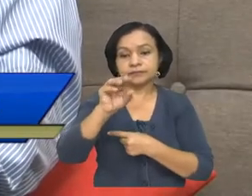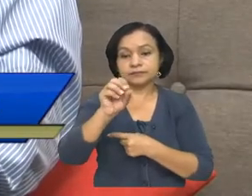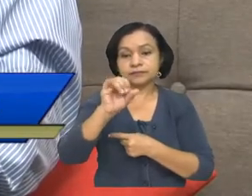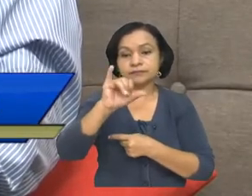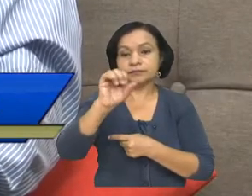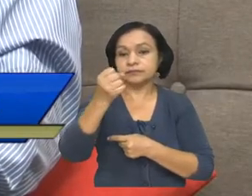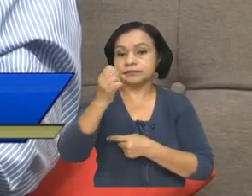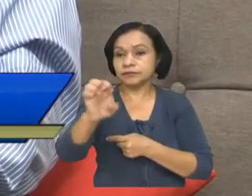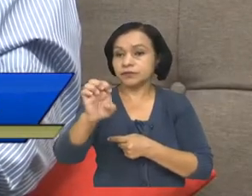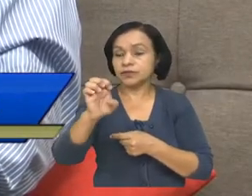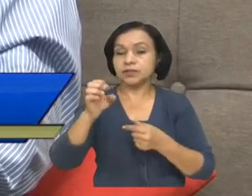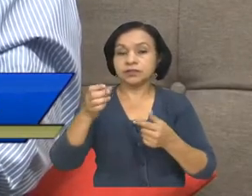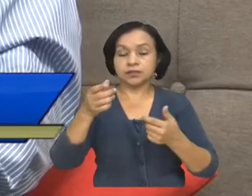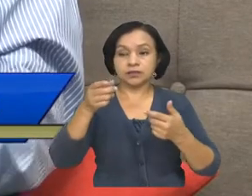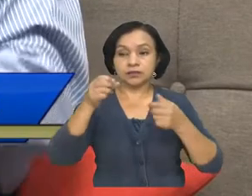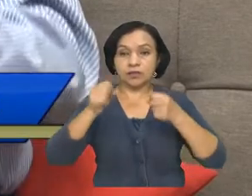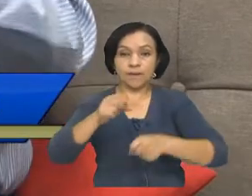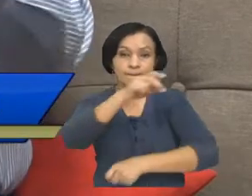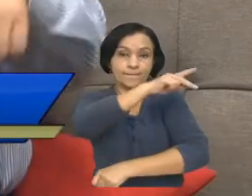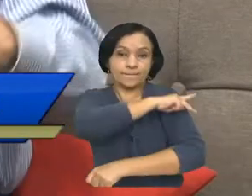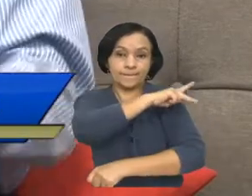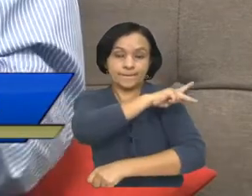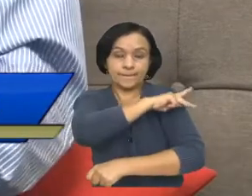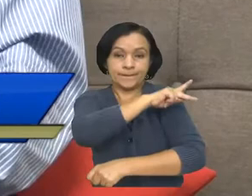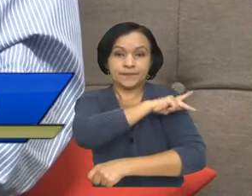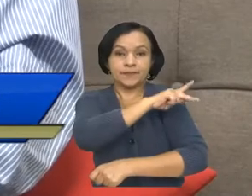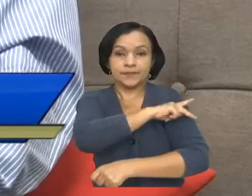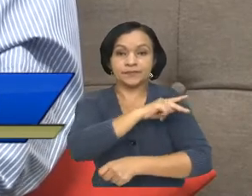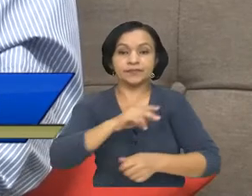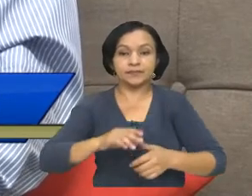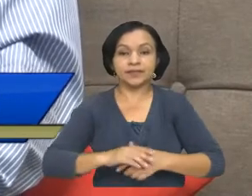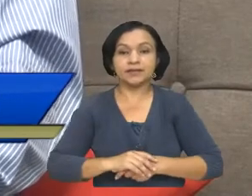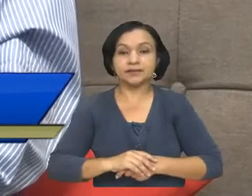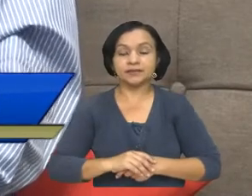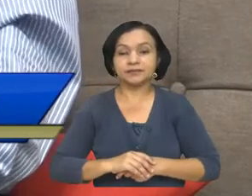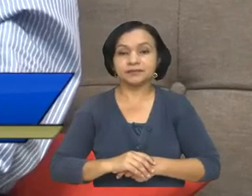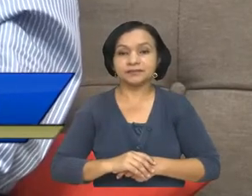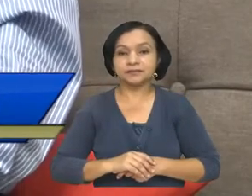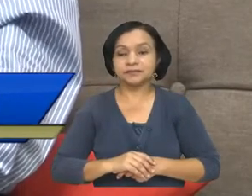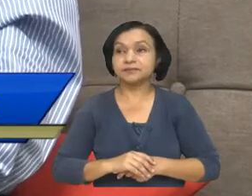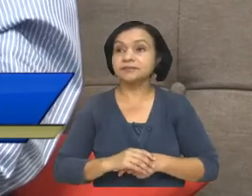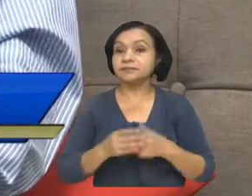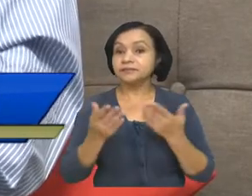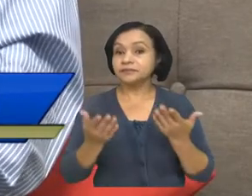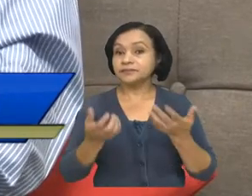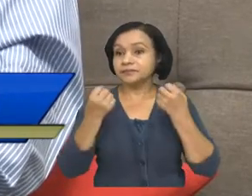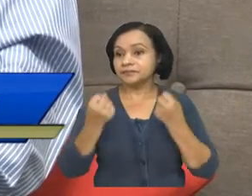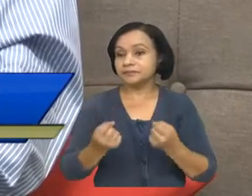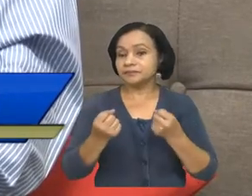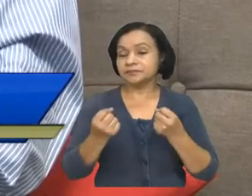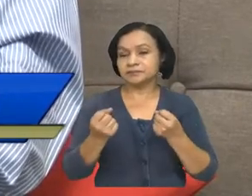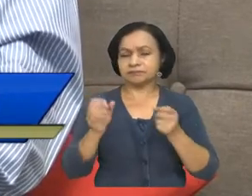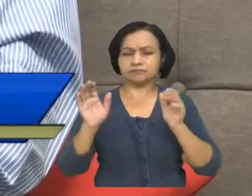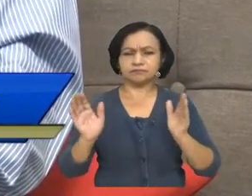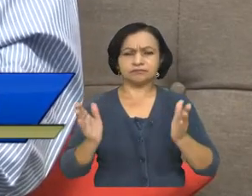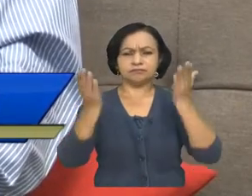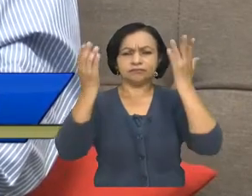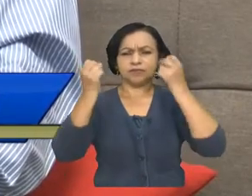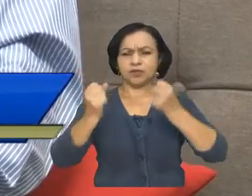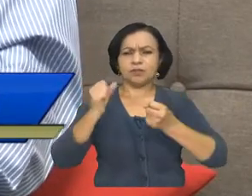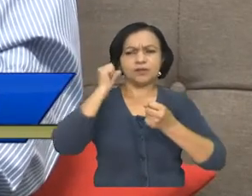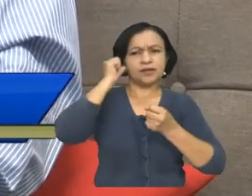que fue comisionado. Moisés vivía en Villa Progreso y él era uno de los mayores. Entonces,